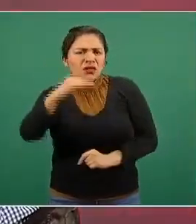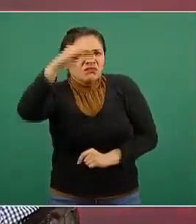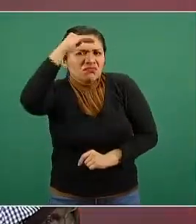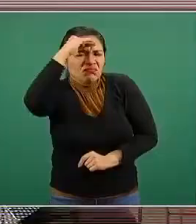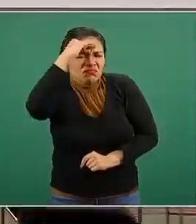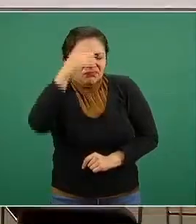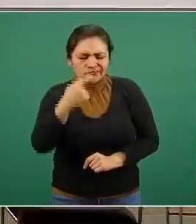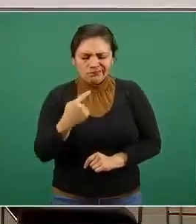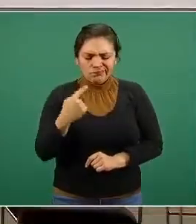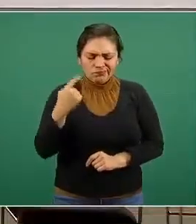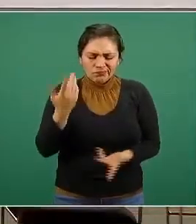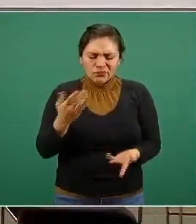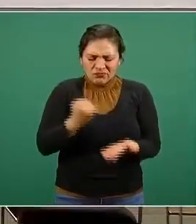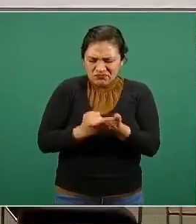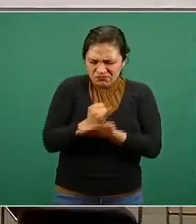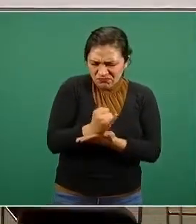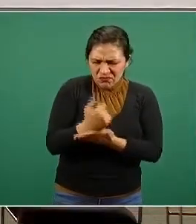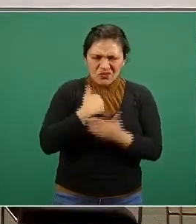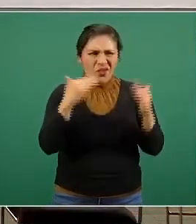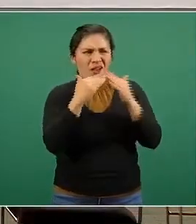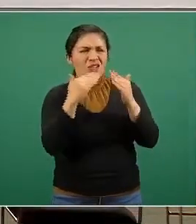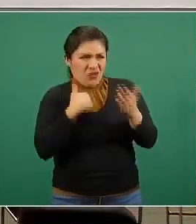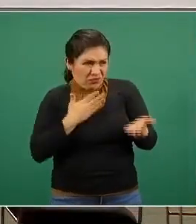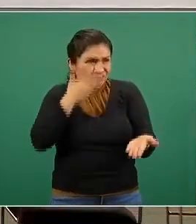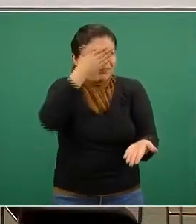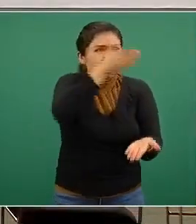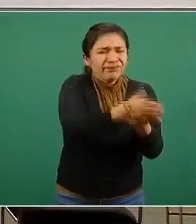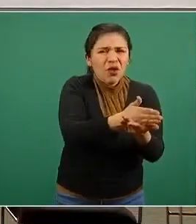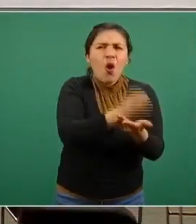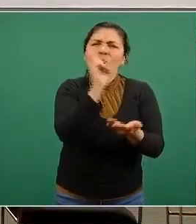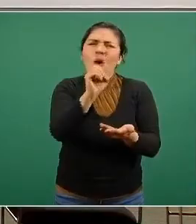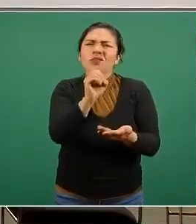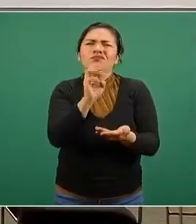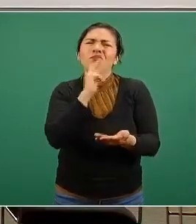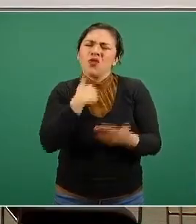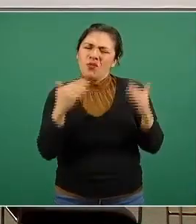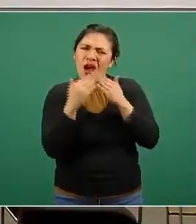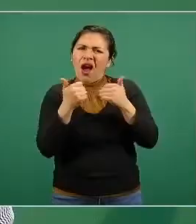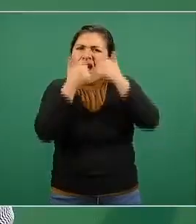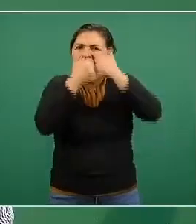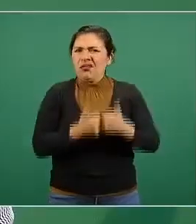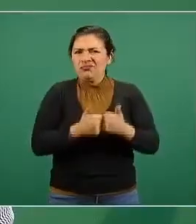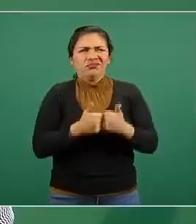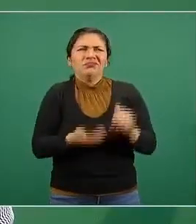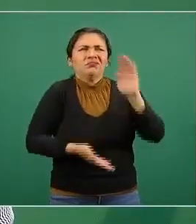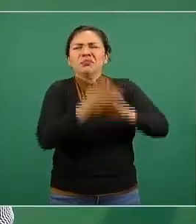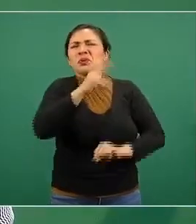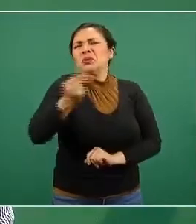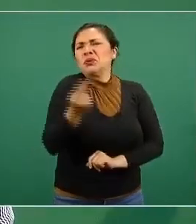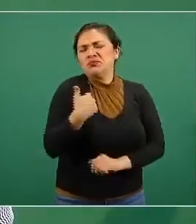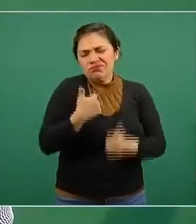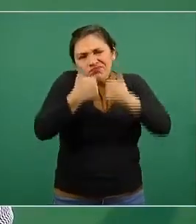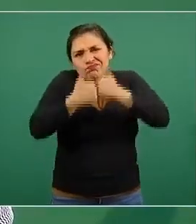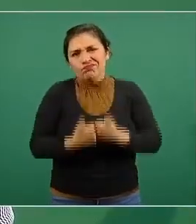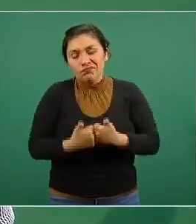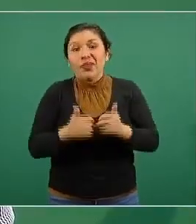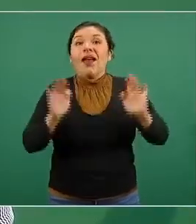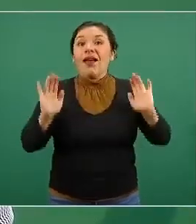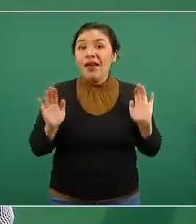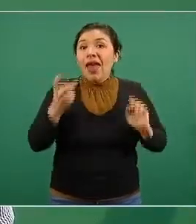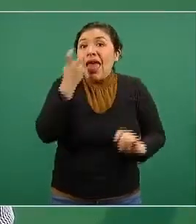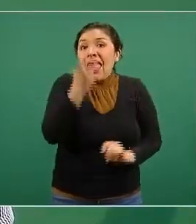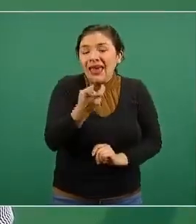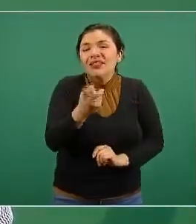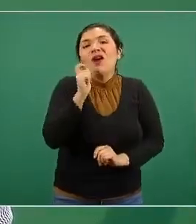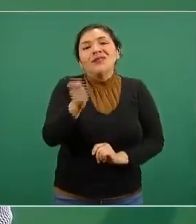decidir quedarnos en casa o ir a este tipo de servicios. Entonces, como decimos, es